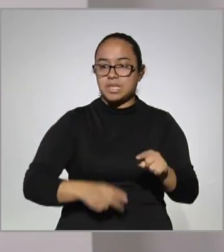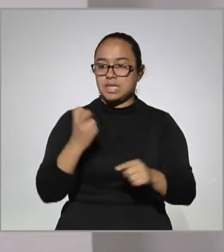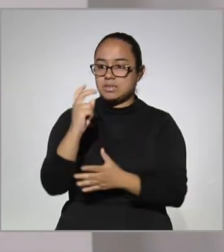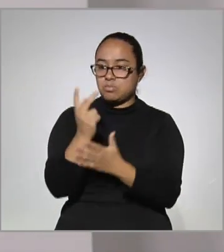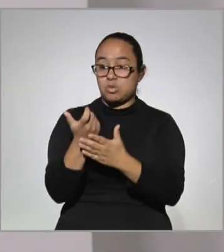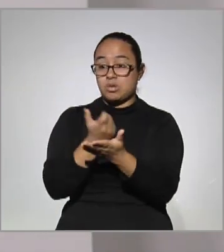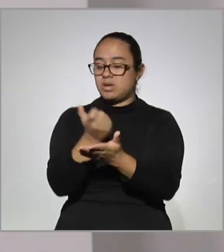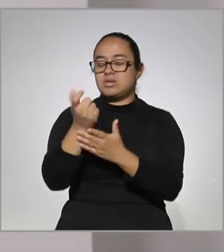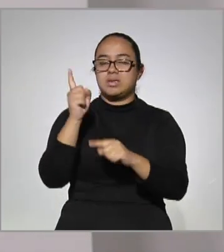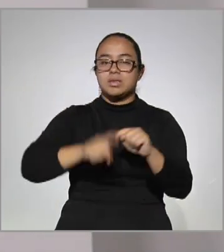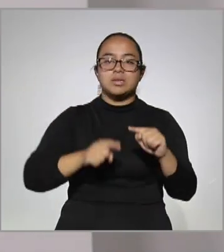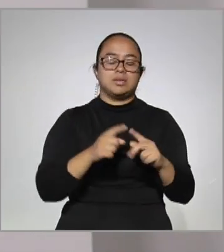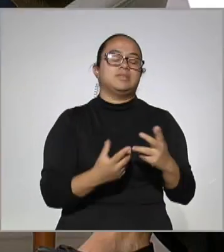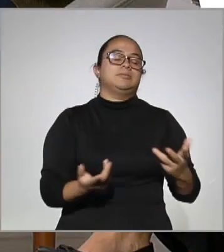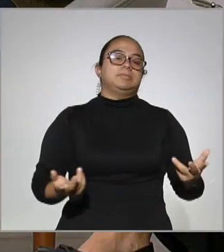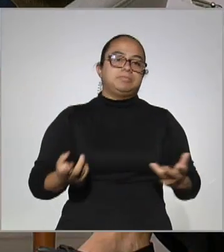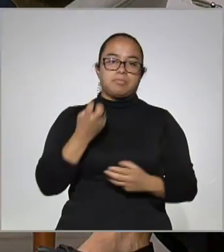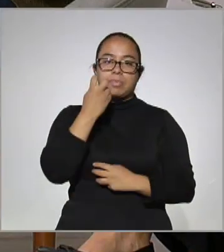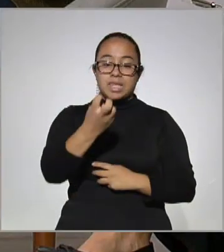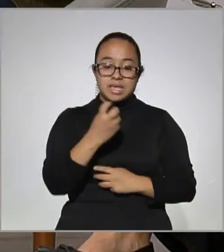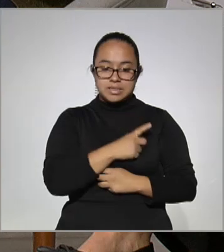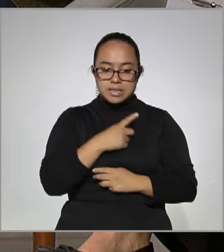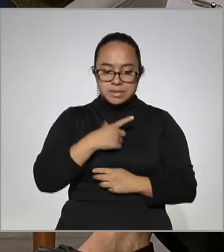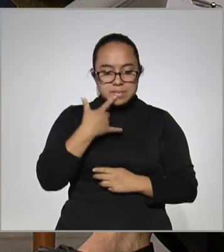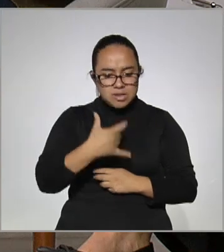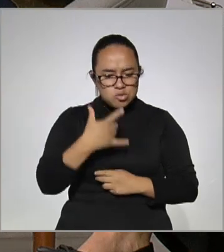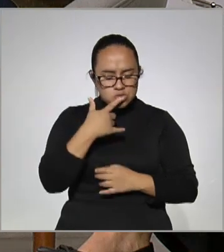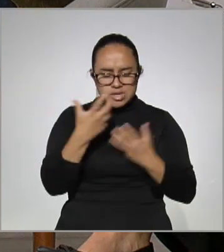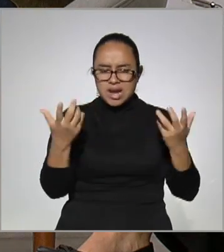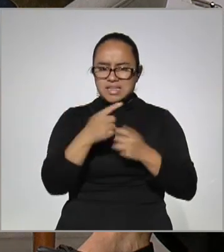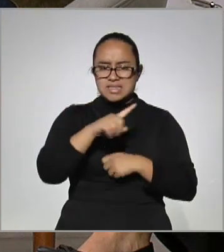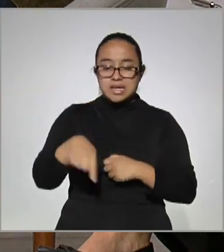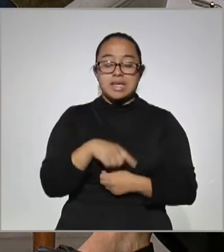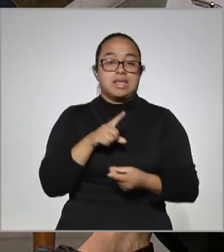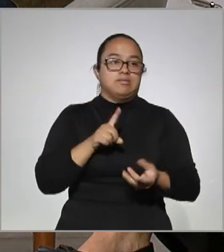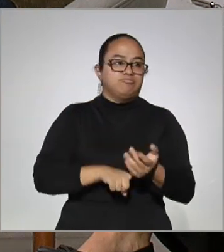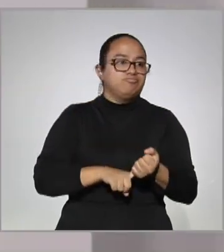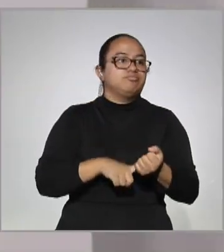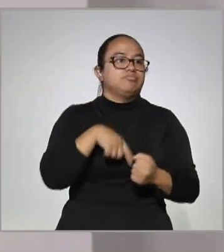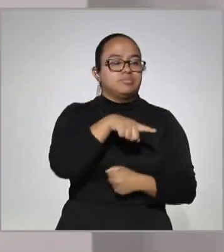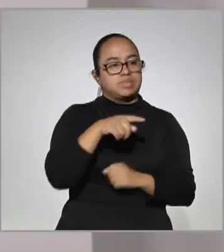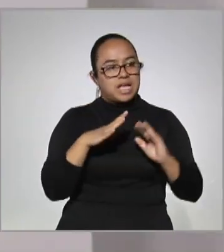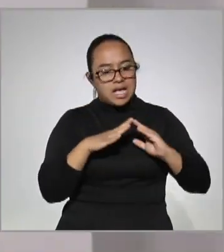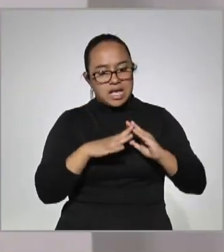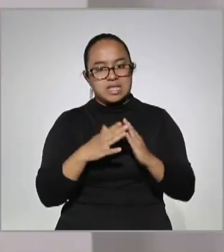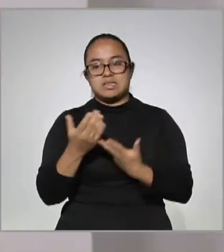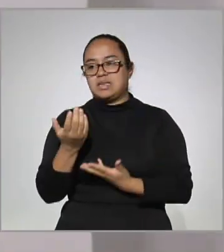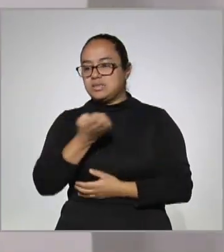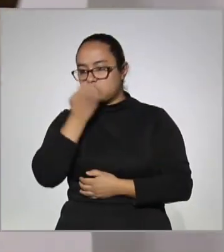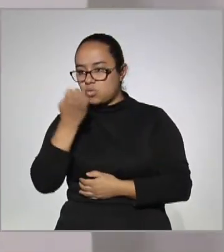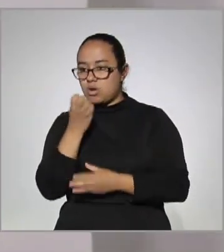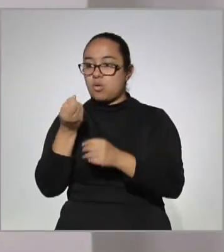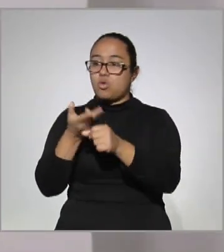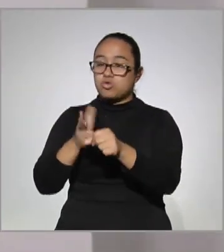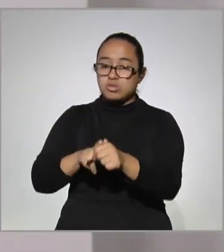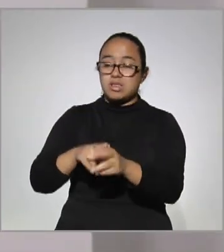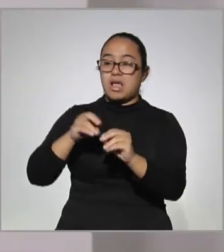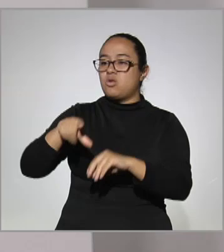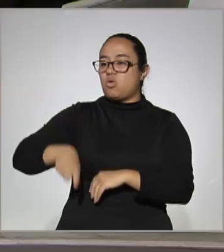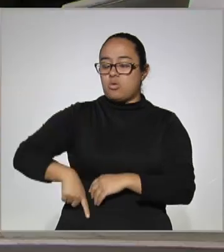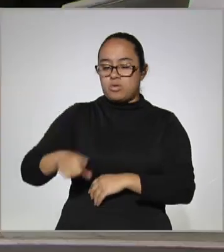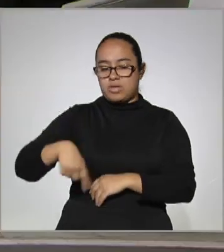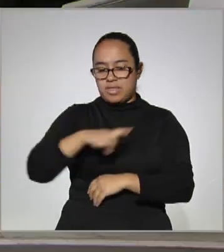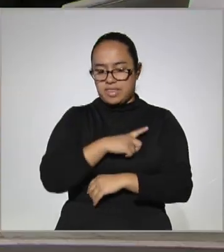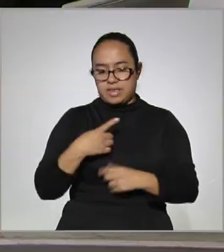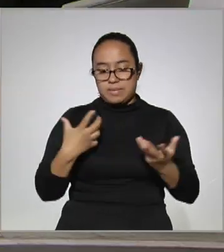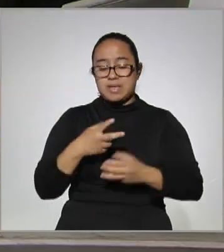hacerse todo el tiempo y empieza desde la casa, desde la escuela, desde el hospital, desde el gobierno, pero vamos muy mal. Realmente es